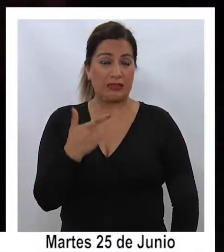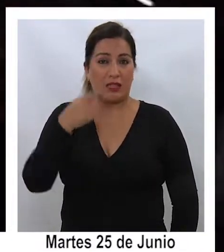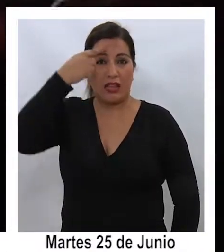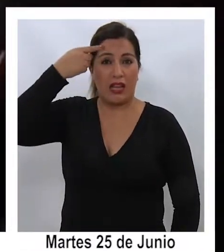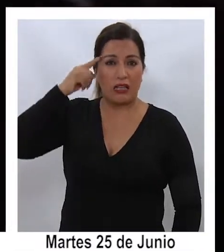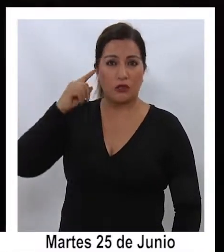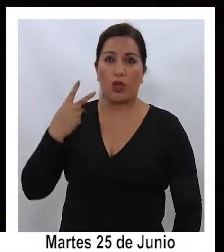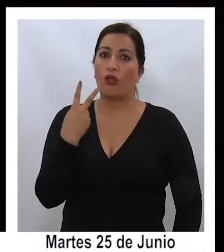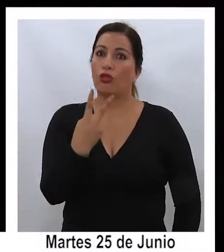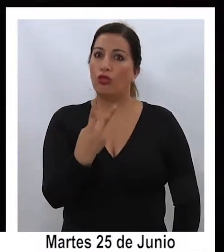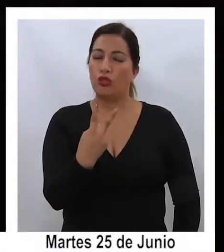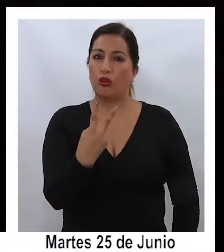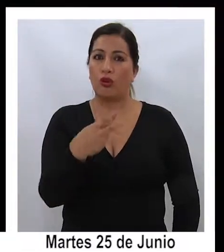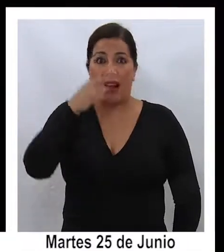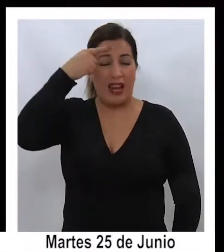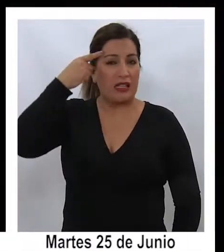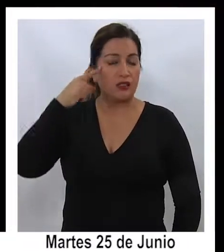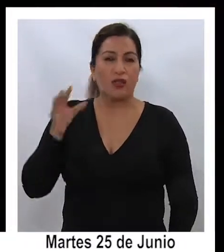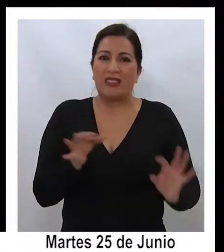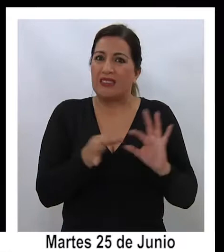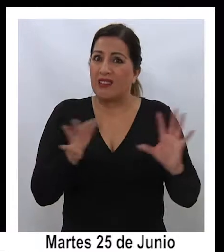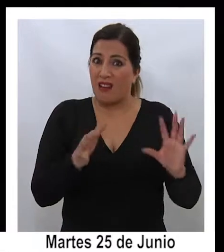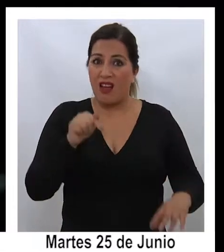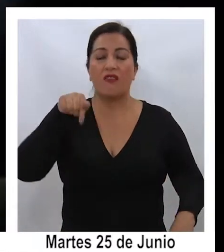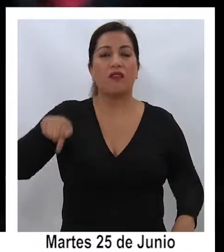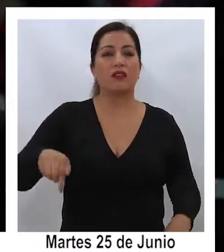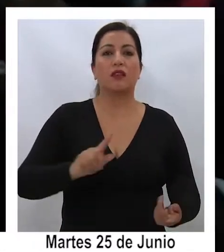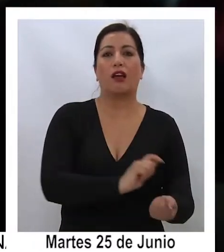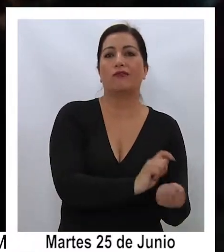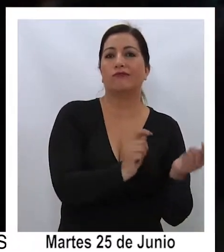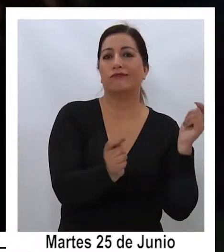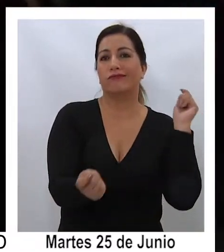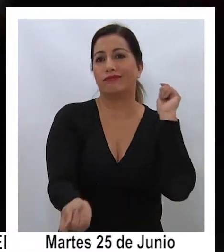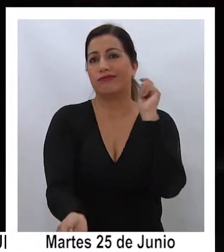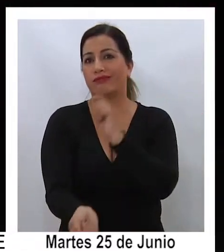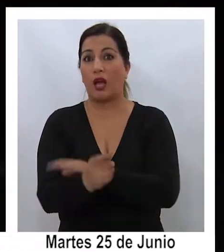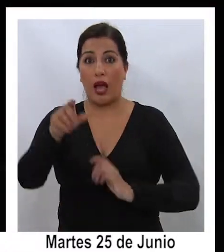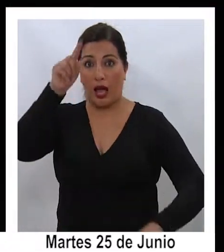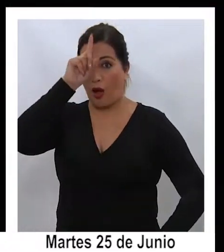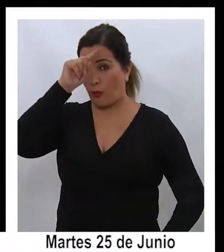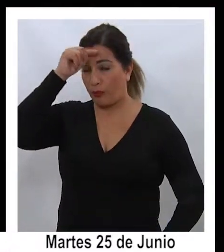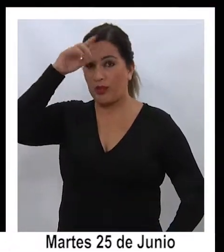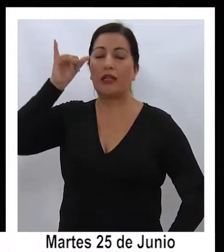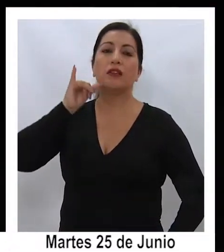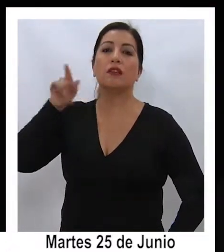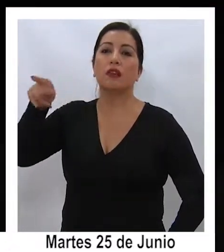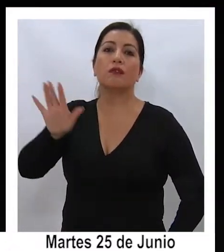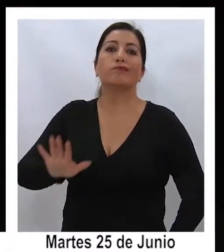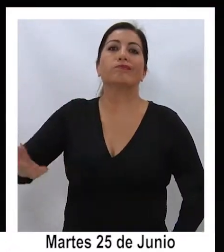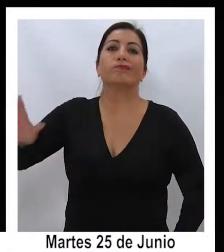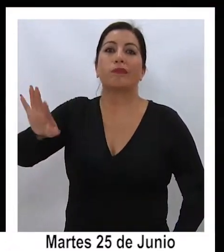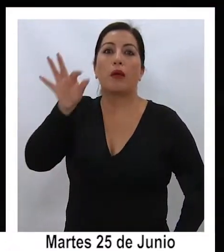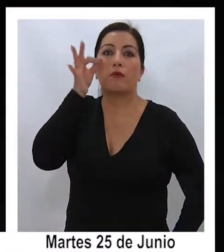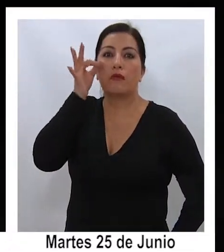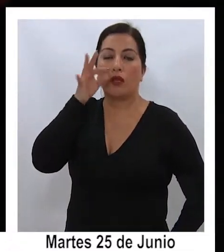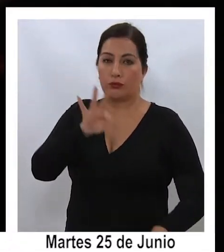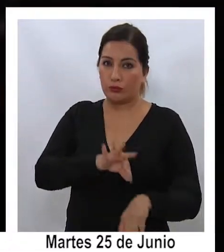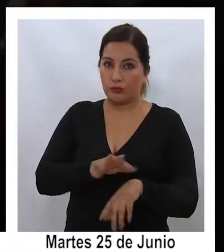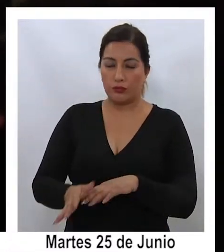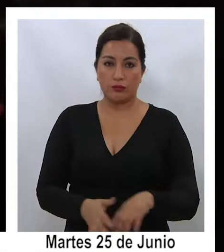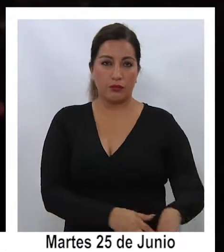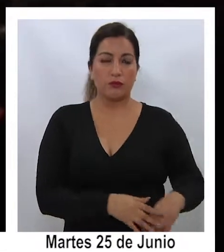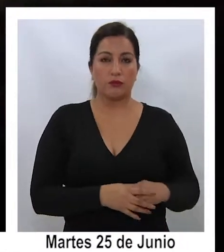dos de ellos con lesiones de carácter grave, quienes fueron trasladados al Hospital Regional de Quique, donde se mantienen en observación.